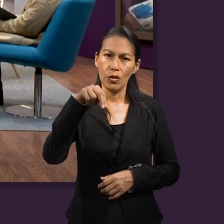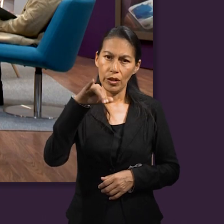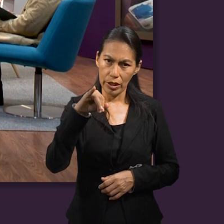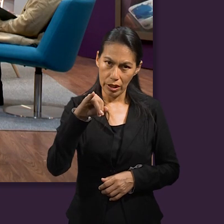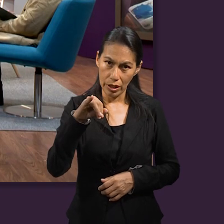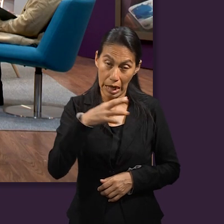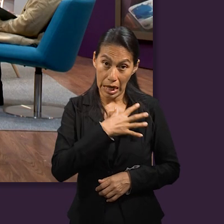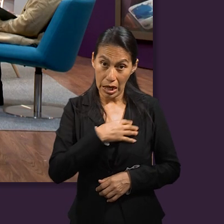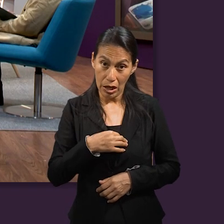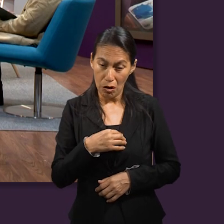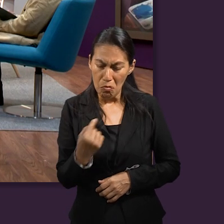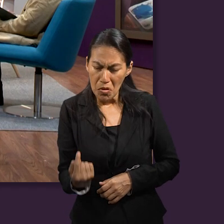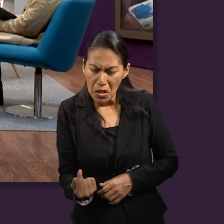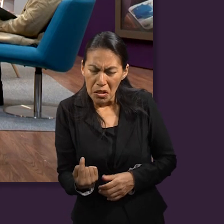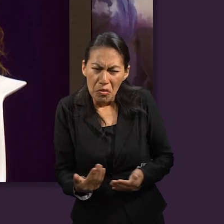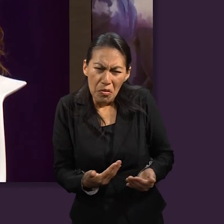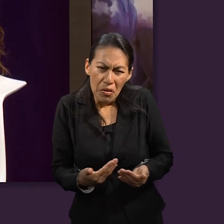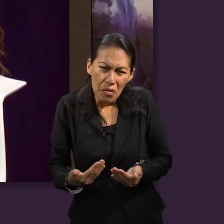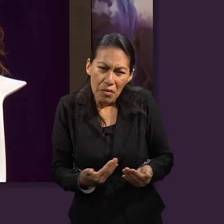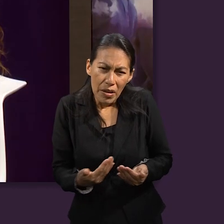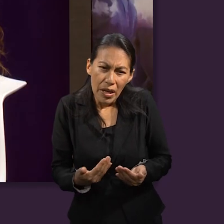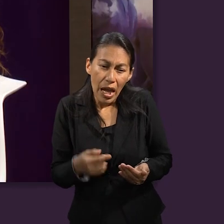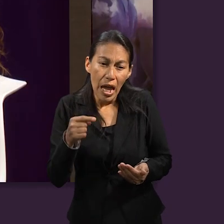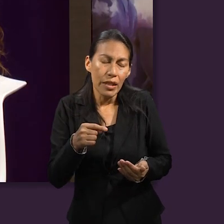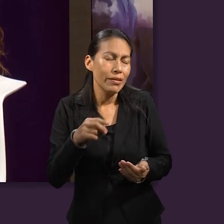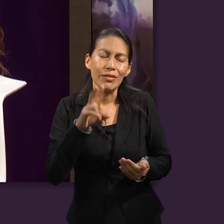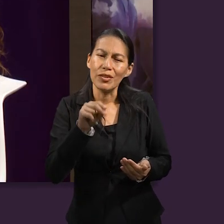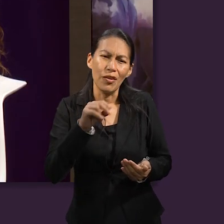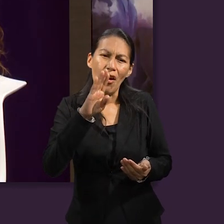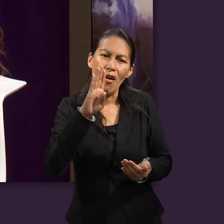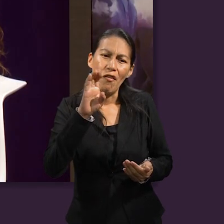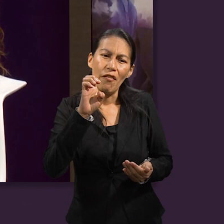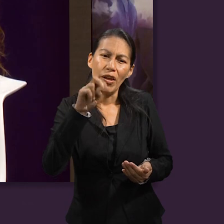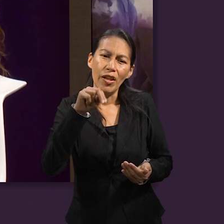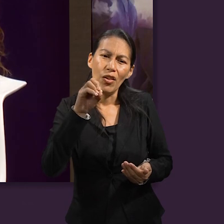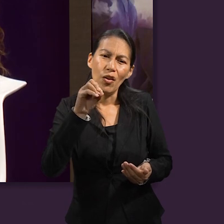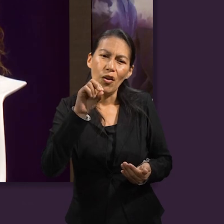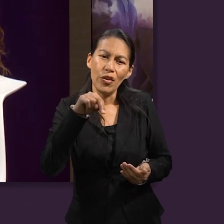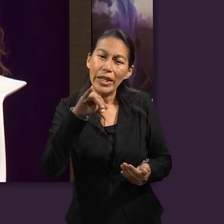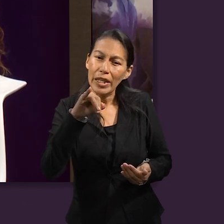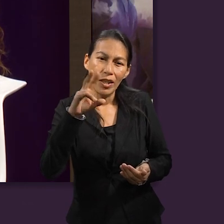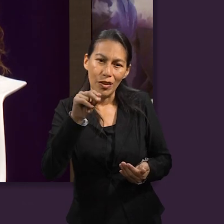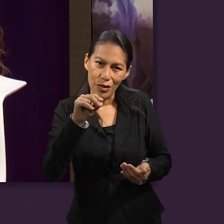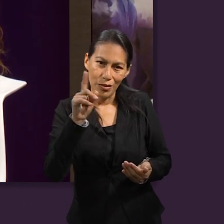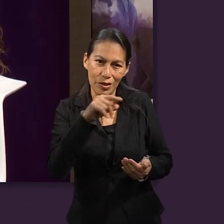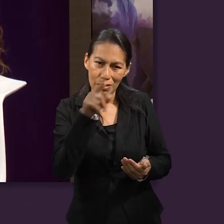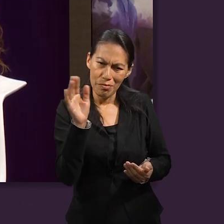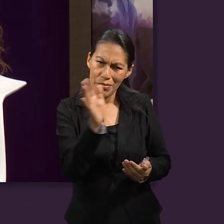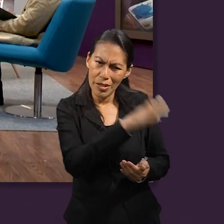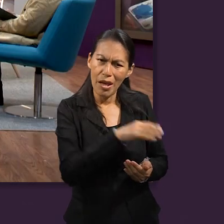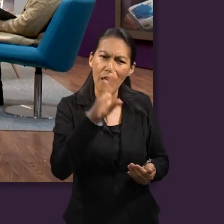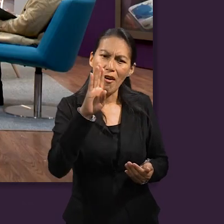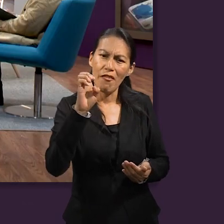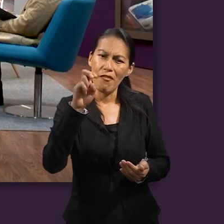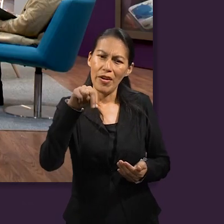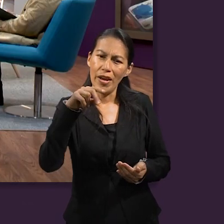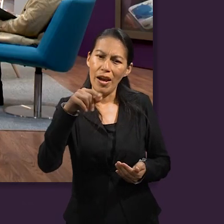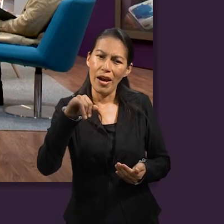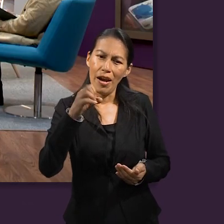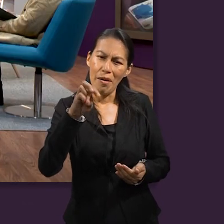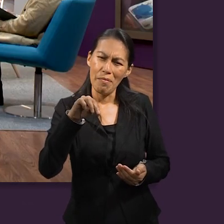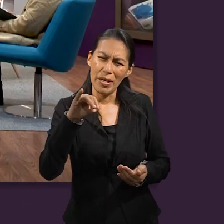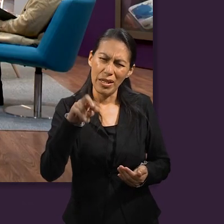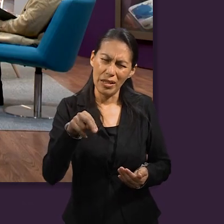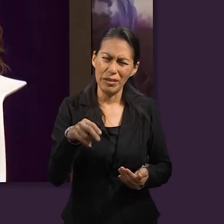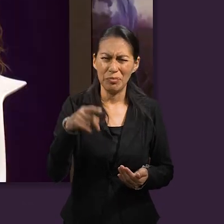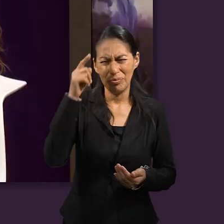jacob dice no va a ser benjamín me recuerda en lo importante que eran los nombres igual en ese momento no por ejemplo mi primer nombre que es claudia